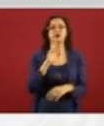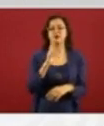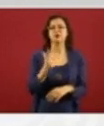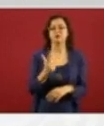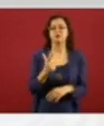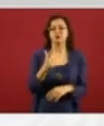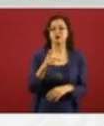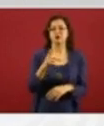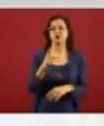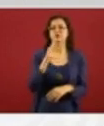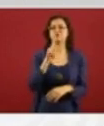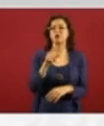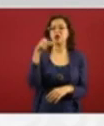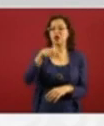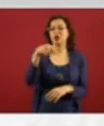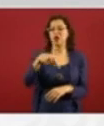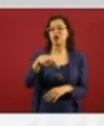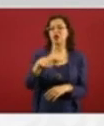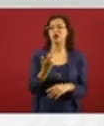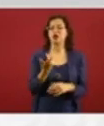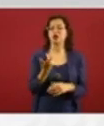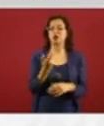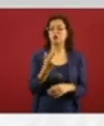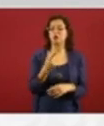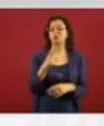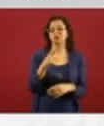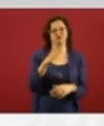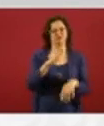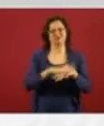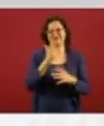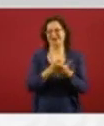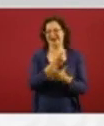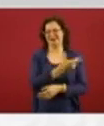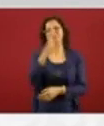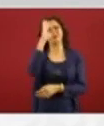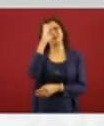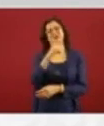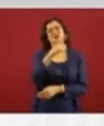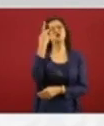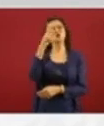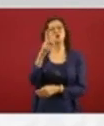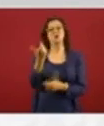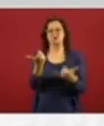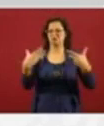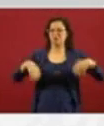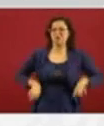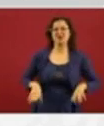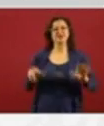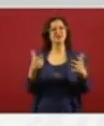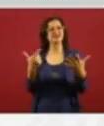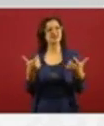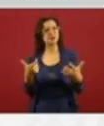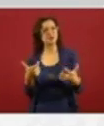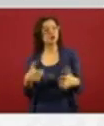México, una ganancia, un margen de 7 pesos 28 centavos por litro. Eso sí,